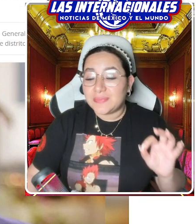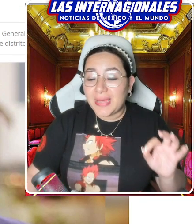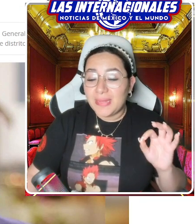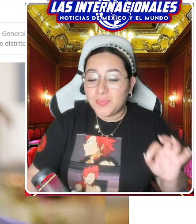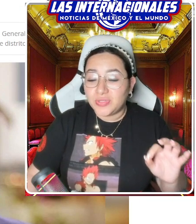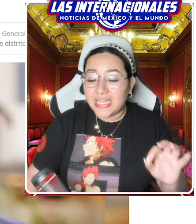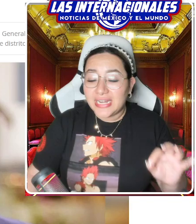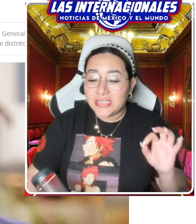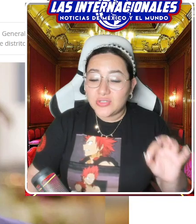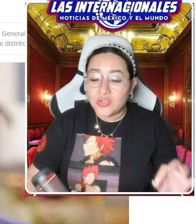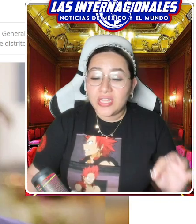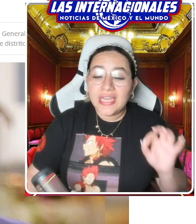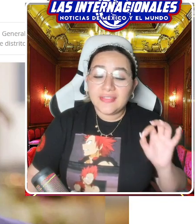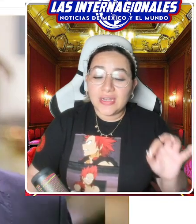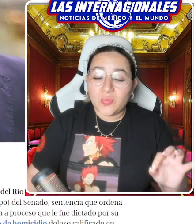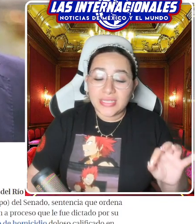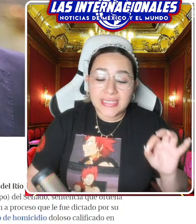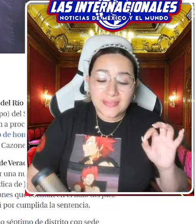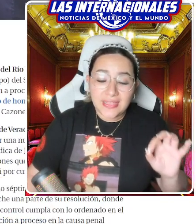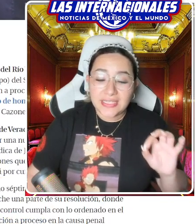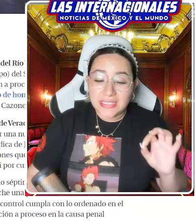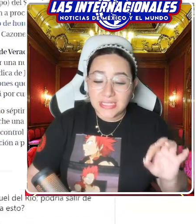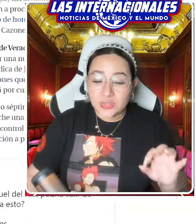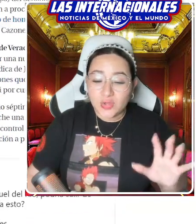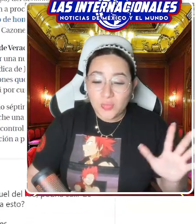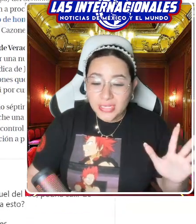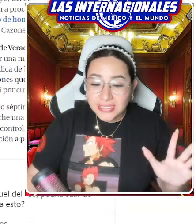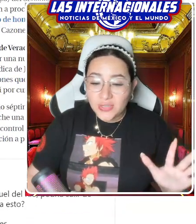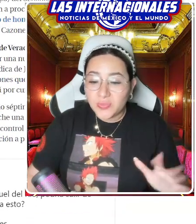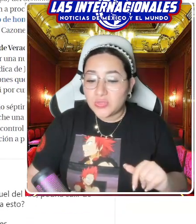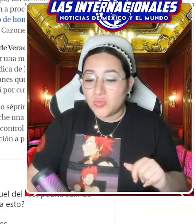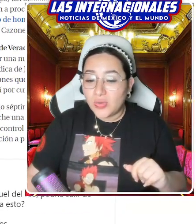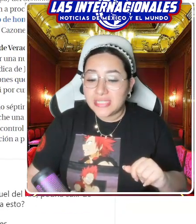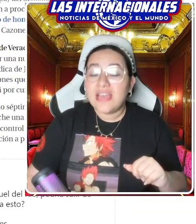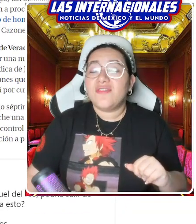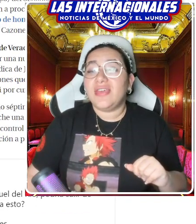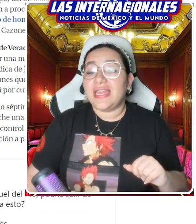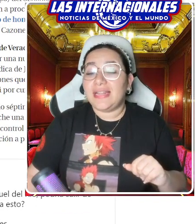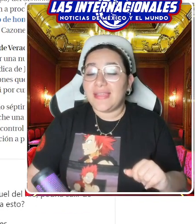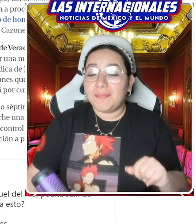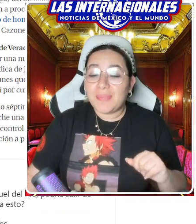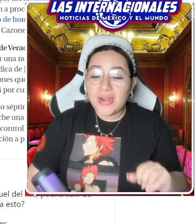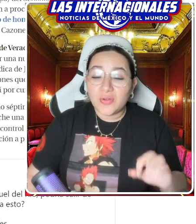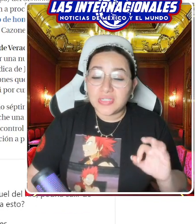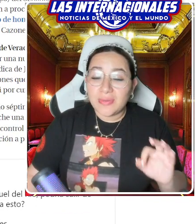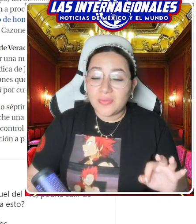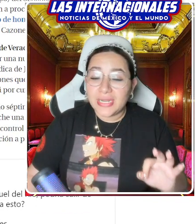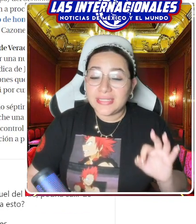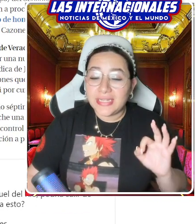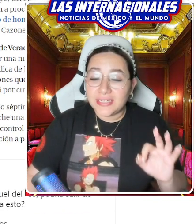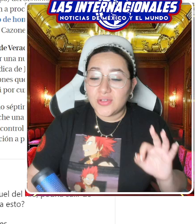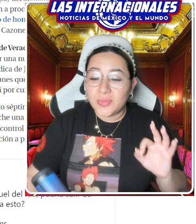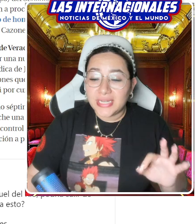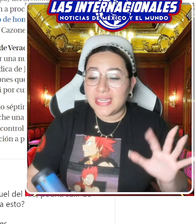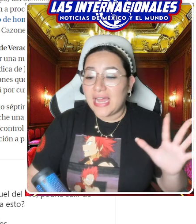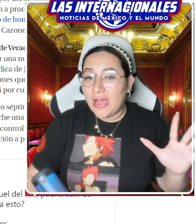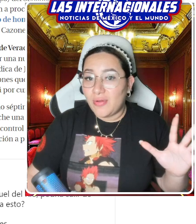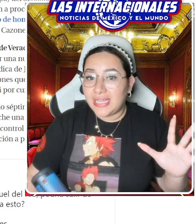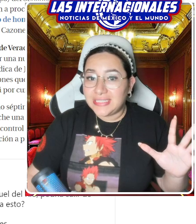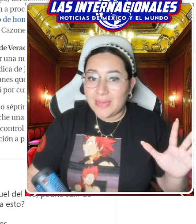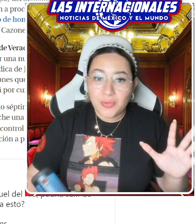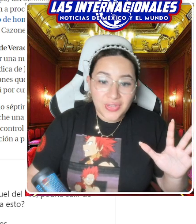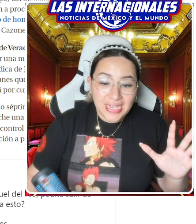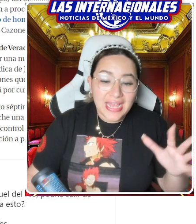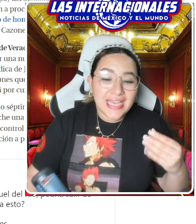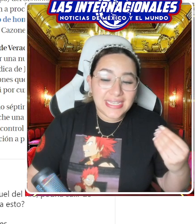10 días para impugnar la decisión del juez de distrito. Como les digo, pues un juez federal de amparo, José Manuel del Río Virgen,